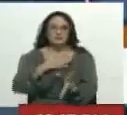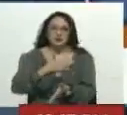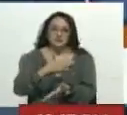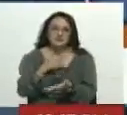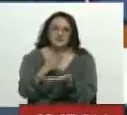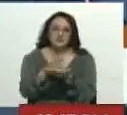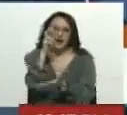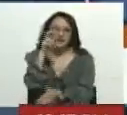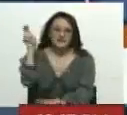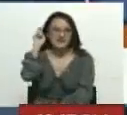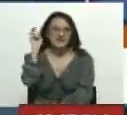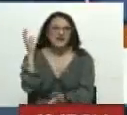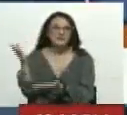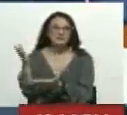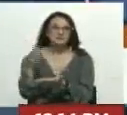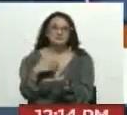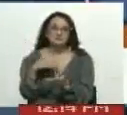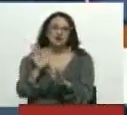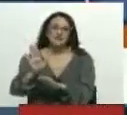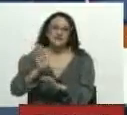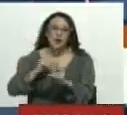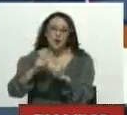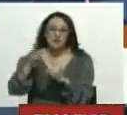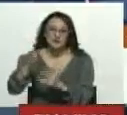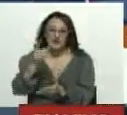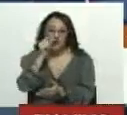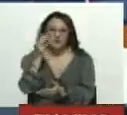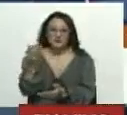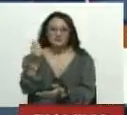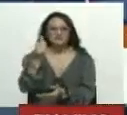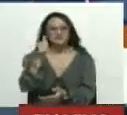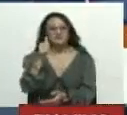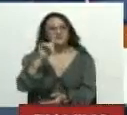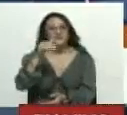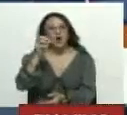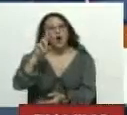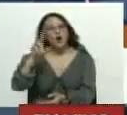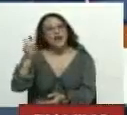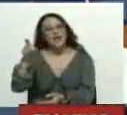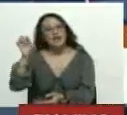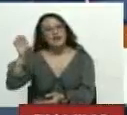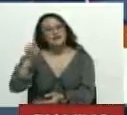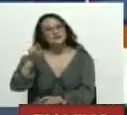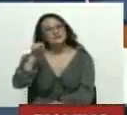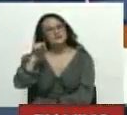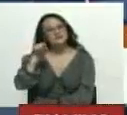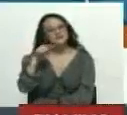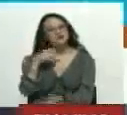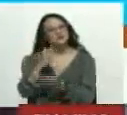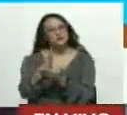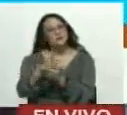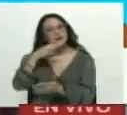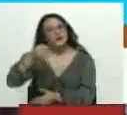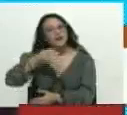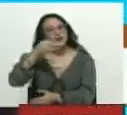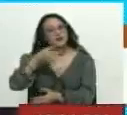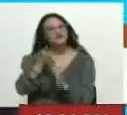ser canciller porque así lo conocí arreaza hablaba de la democracia